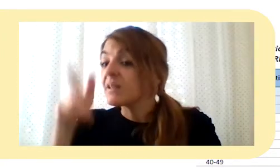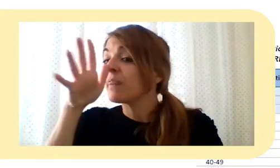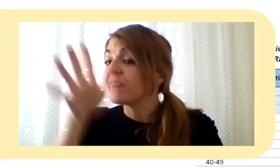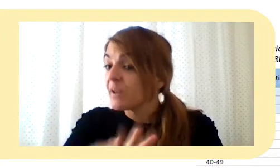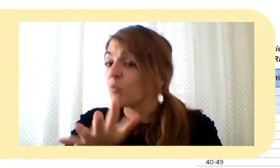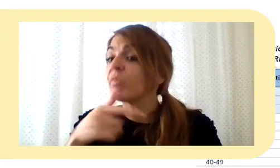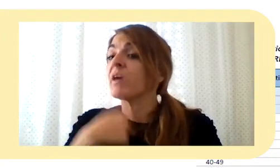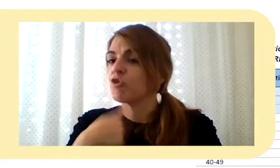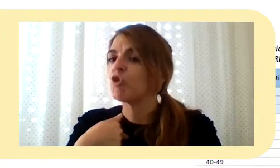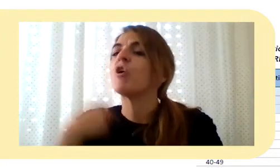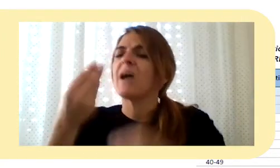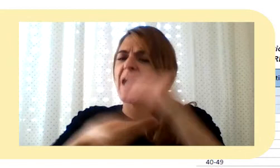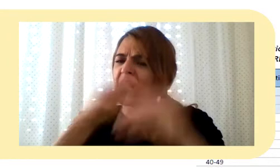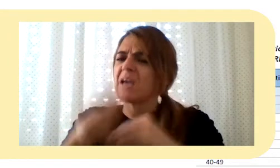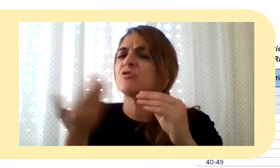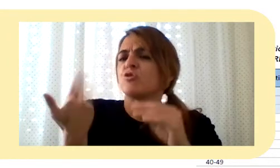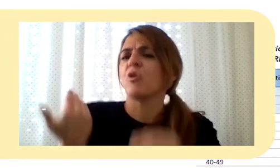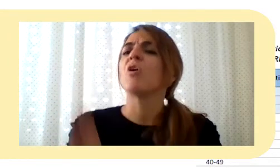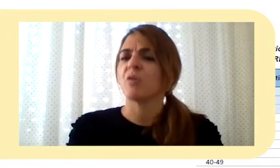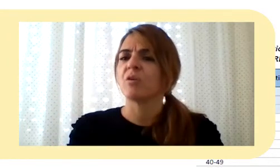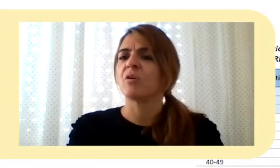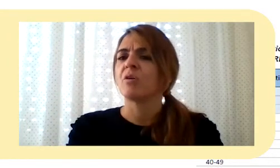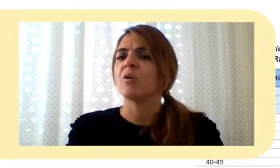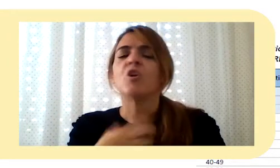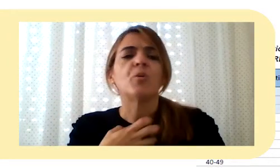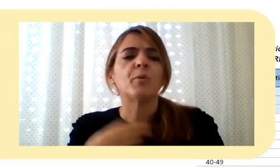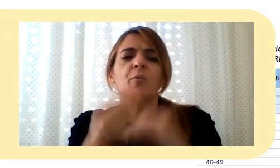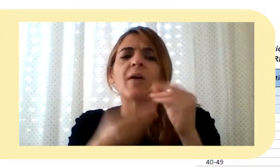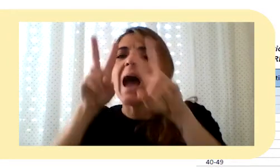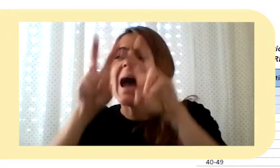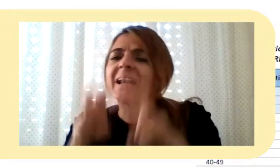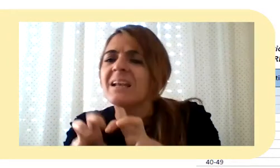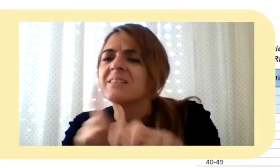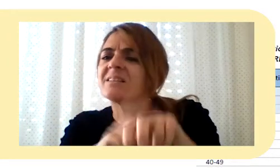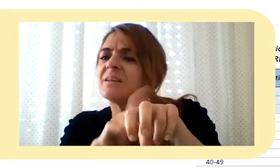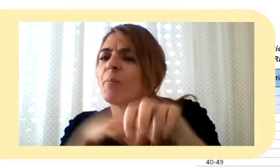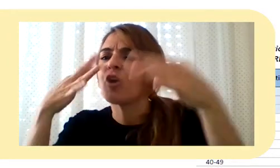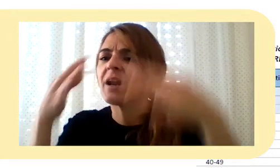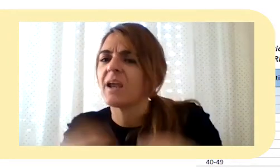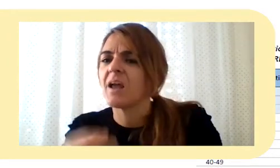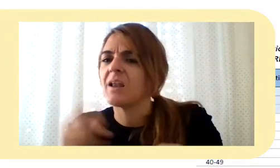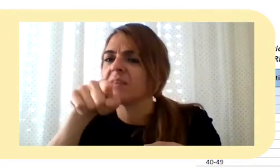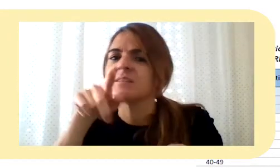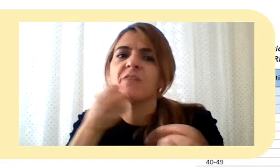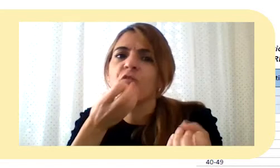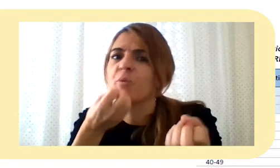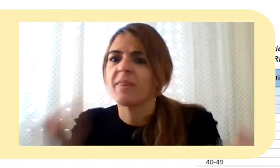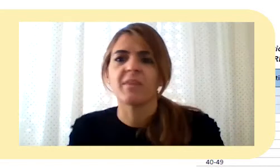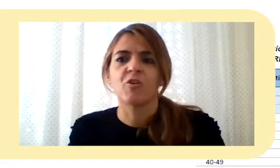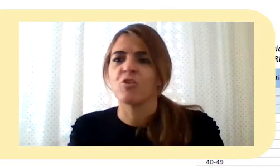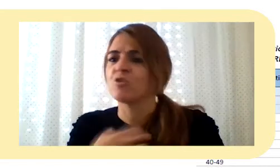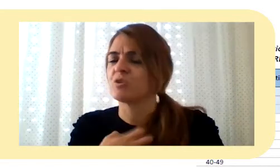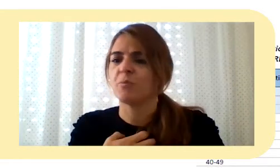últimos tiempos, porque no podemos hacer análisis a tiempo real de esta información.